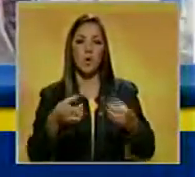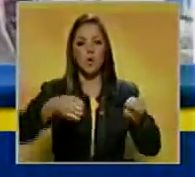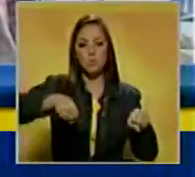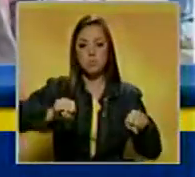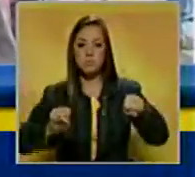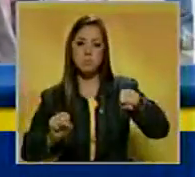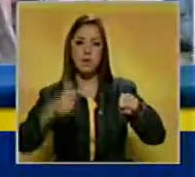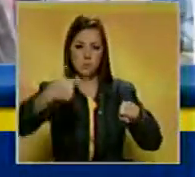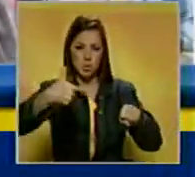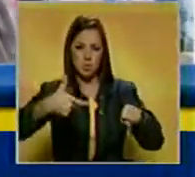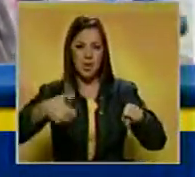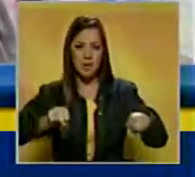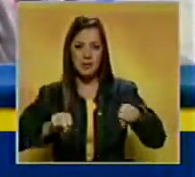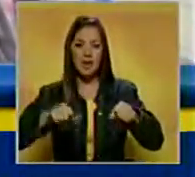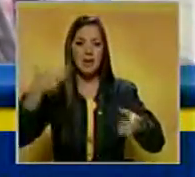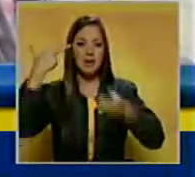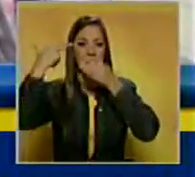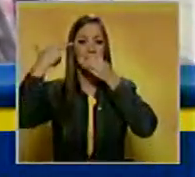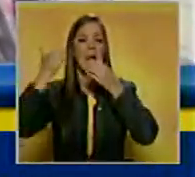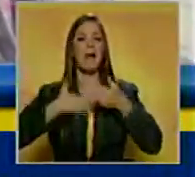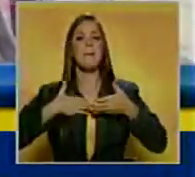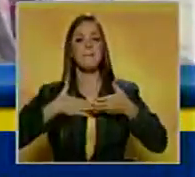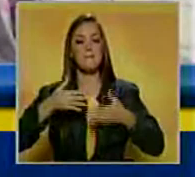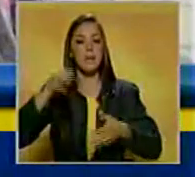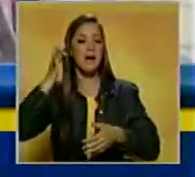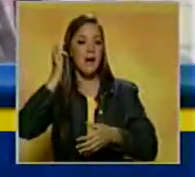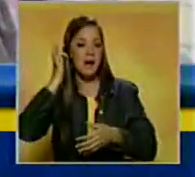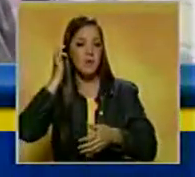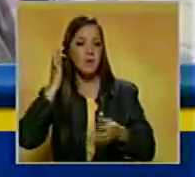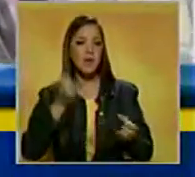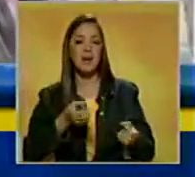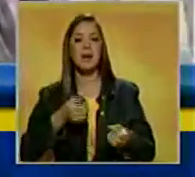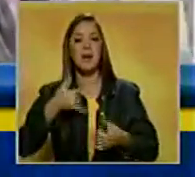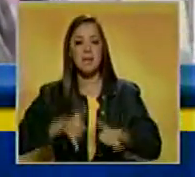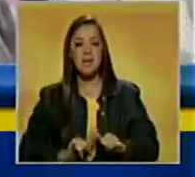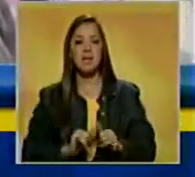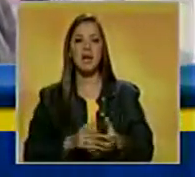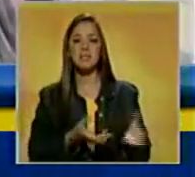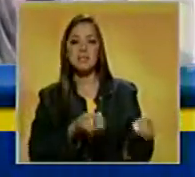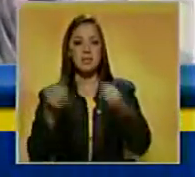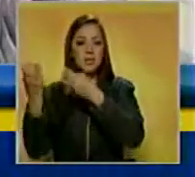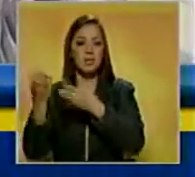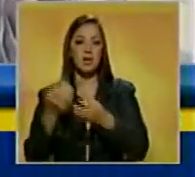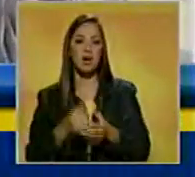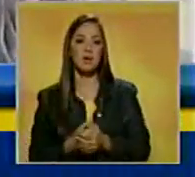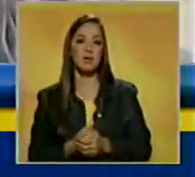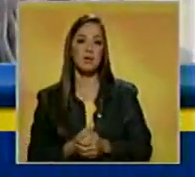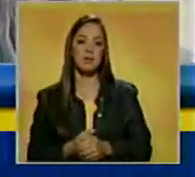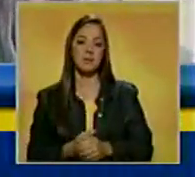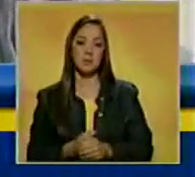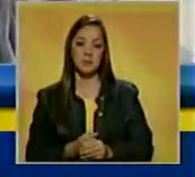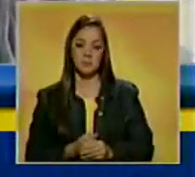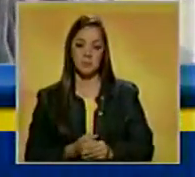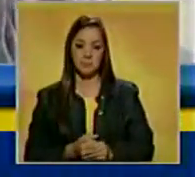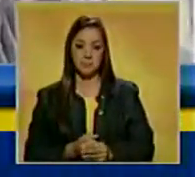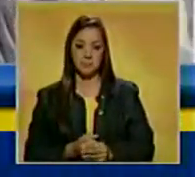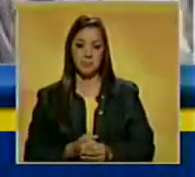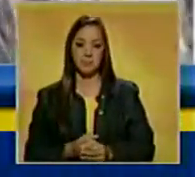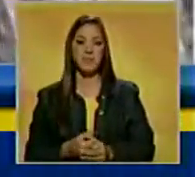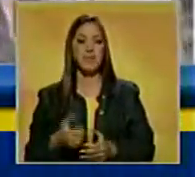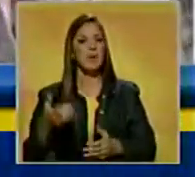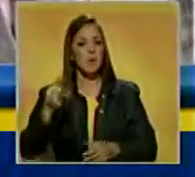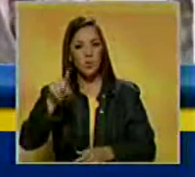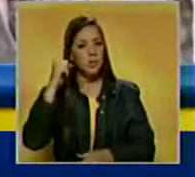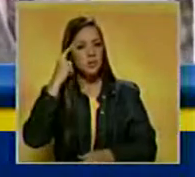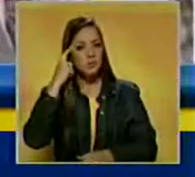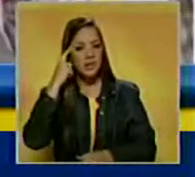mototaxis rubienses que se las llevaban para allá, se las entregaban a los paracos de Rubio, de Ureña. ¿Y desde hace 6 meses no